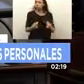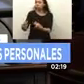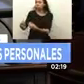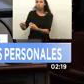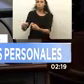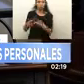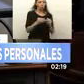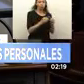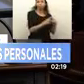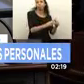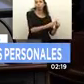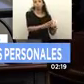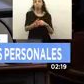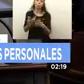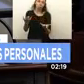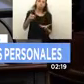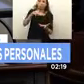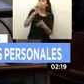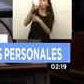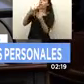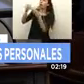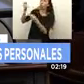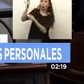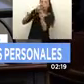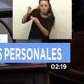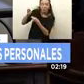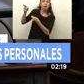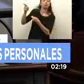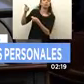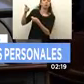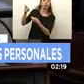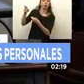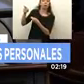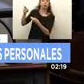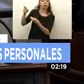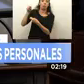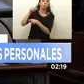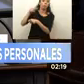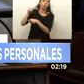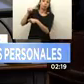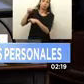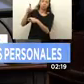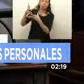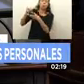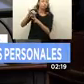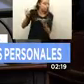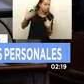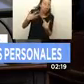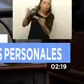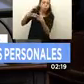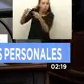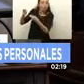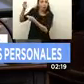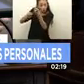porque bueno habían ido a la bolsa de comercio la bolsa de la bolsa la bolsa quería eh No la la bolsa bien digo la bolsa de